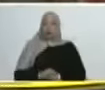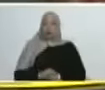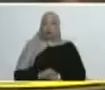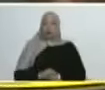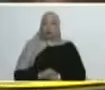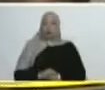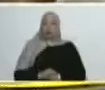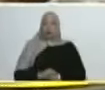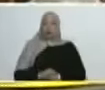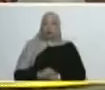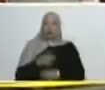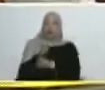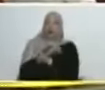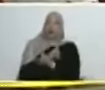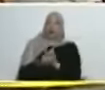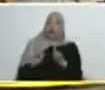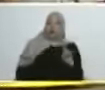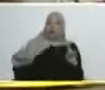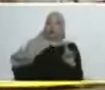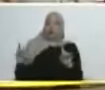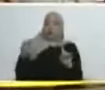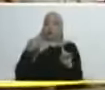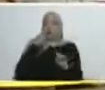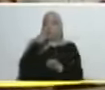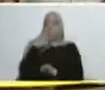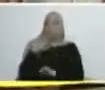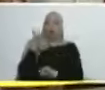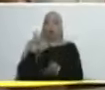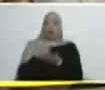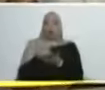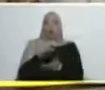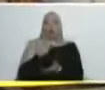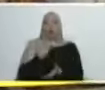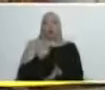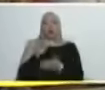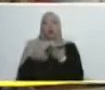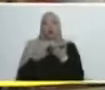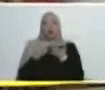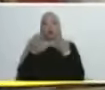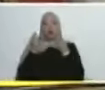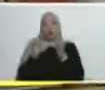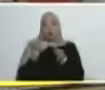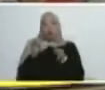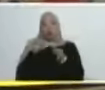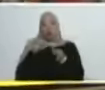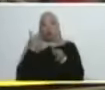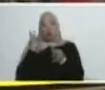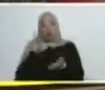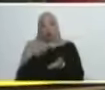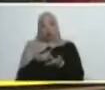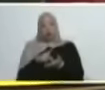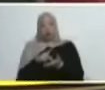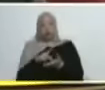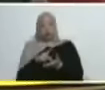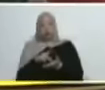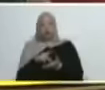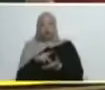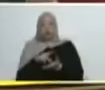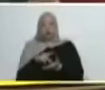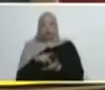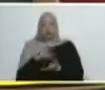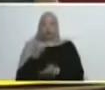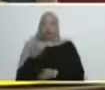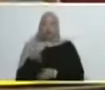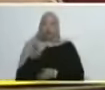Es una democracia plena. Espero que la agencia EFE cubra esto, porque no ha cubierto